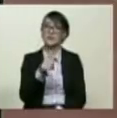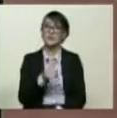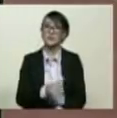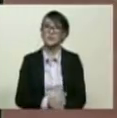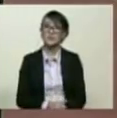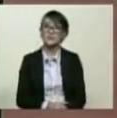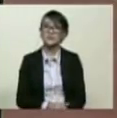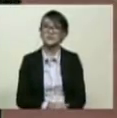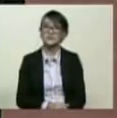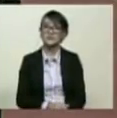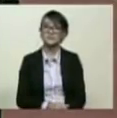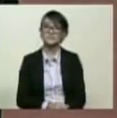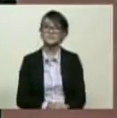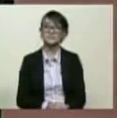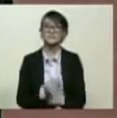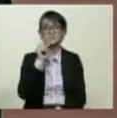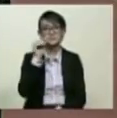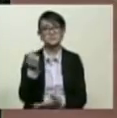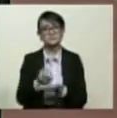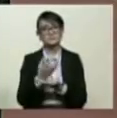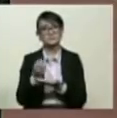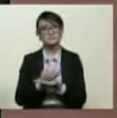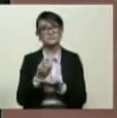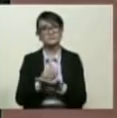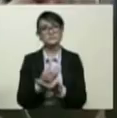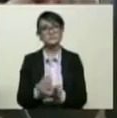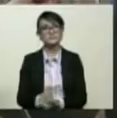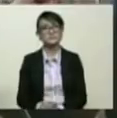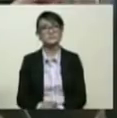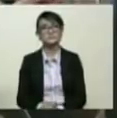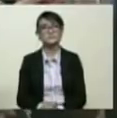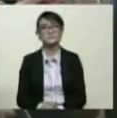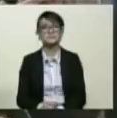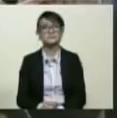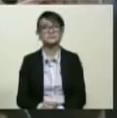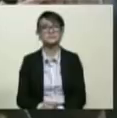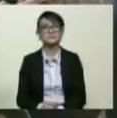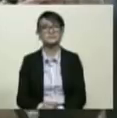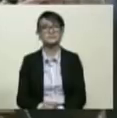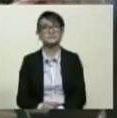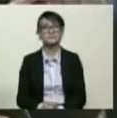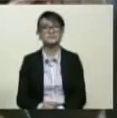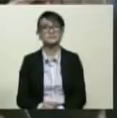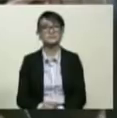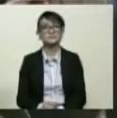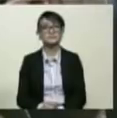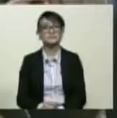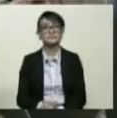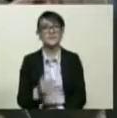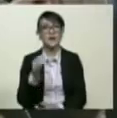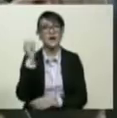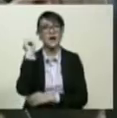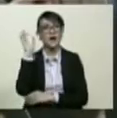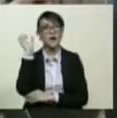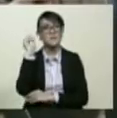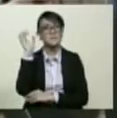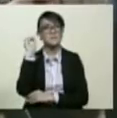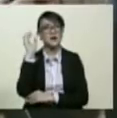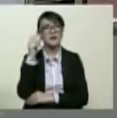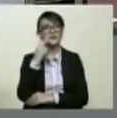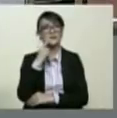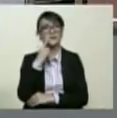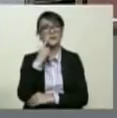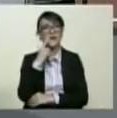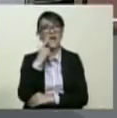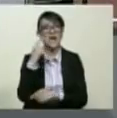hacía el candidato Javier Bertucci. Decía que habían por parte de sus campañas, las que él estaba realizando en varios